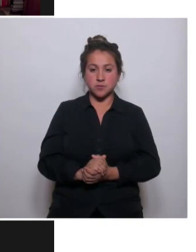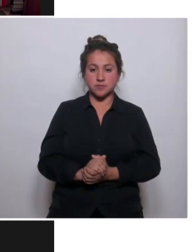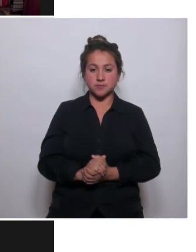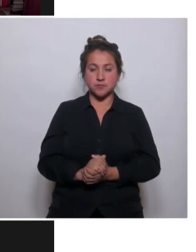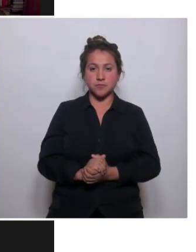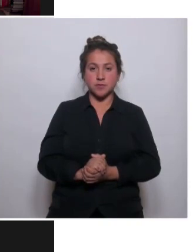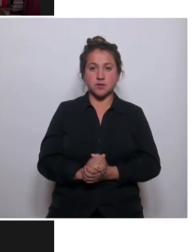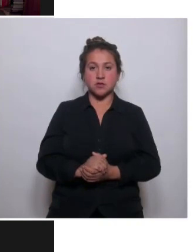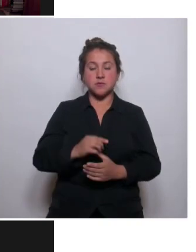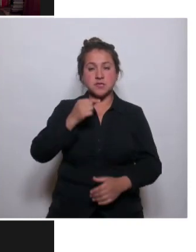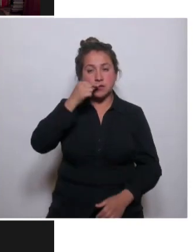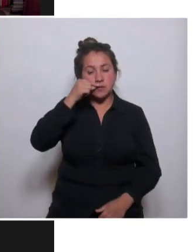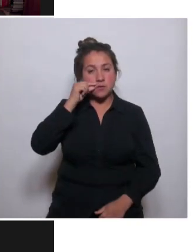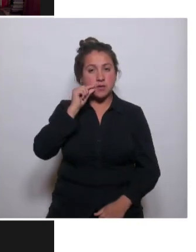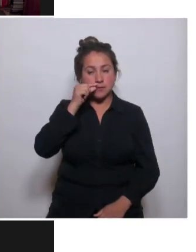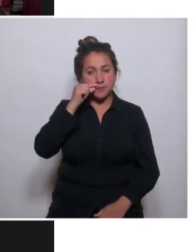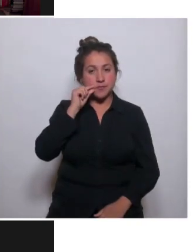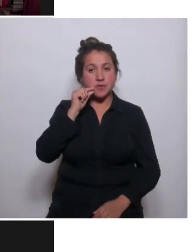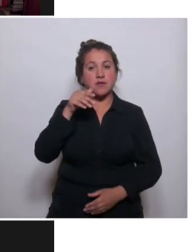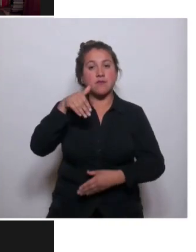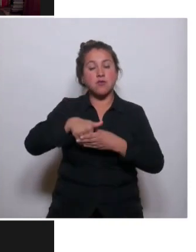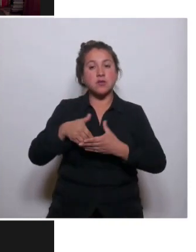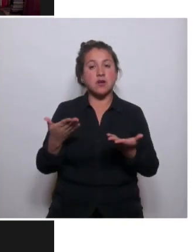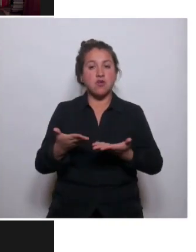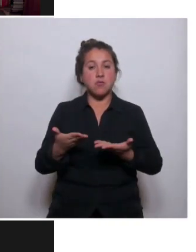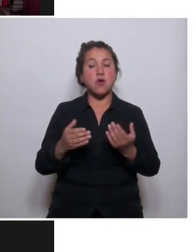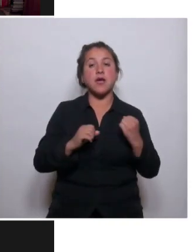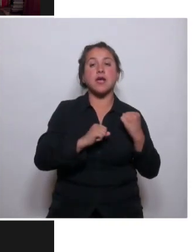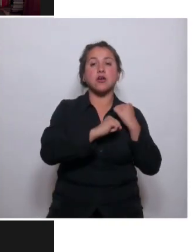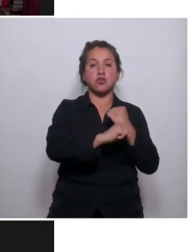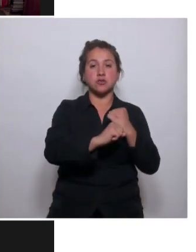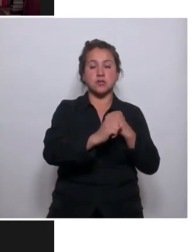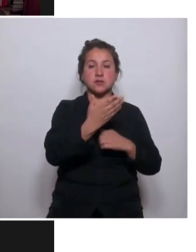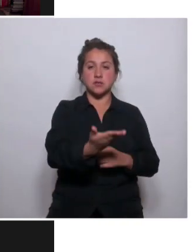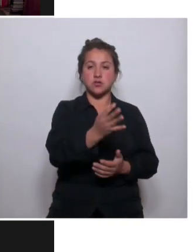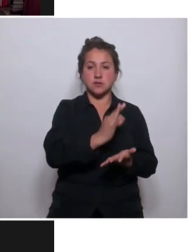Convencional Gaspar Domínguez, ¿cómo vota? En contra, señor secretario.